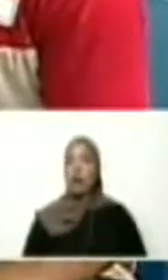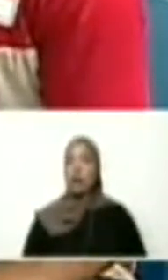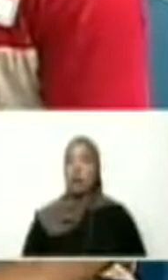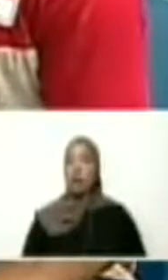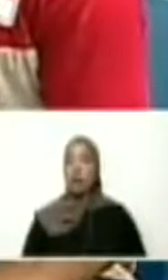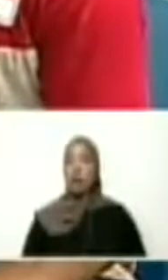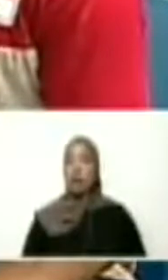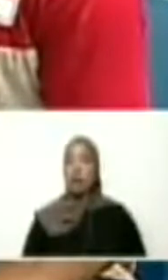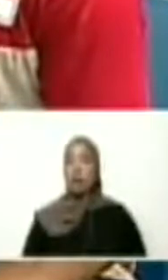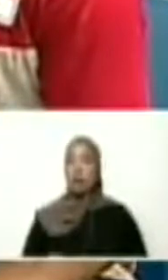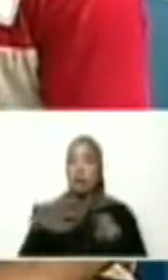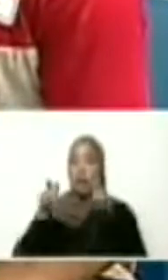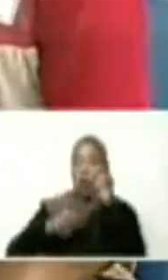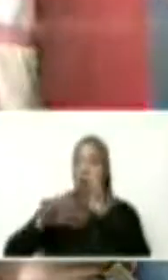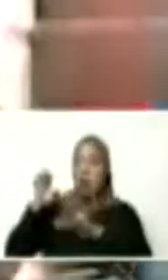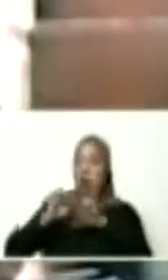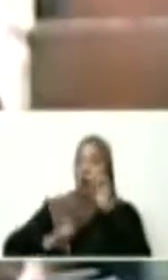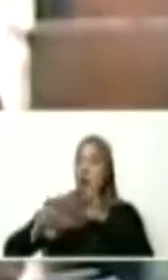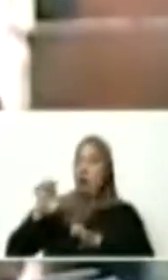para hacer una revisión